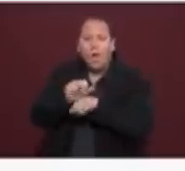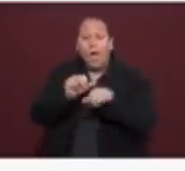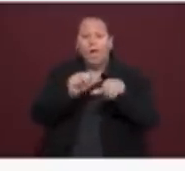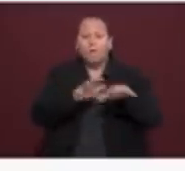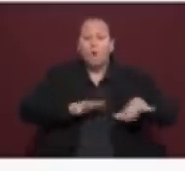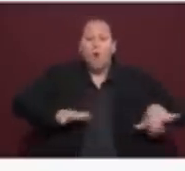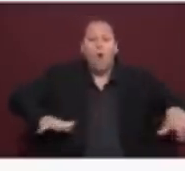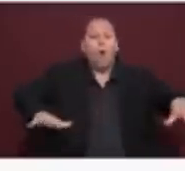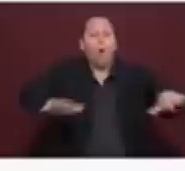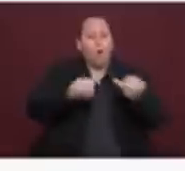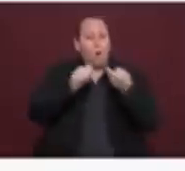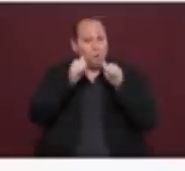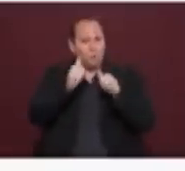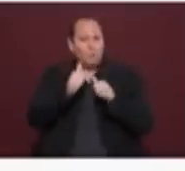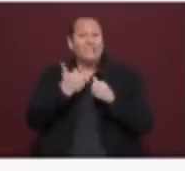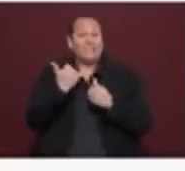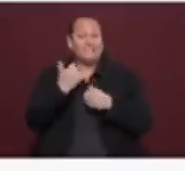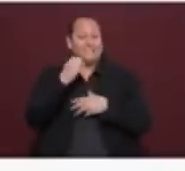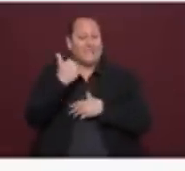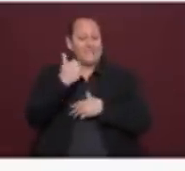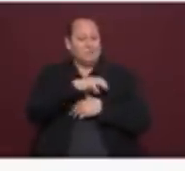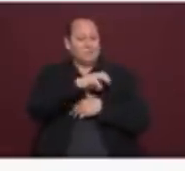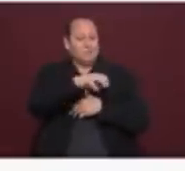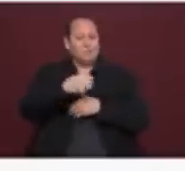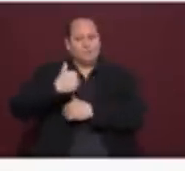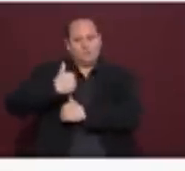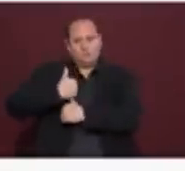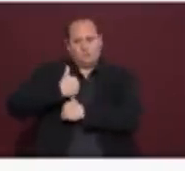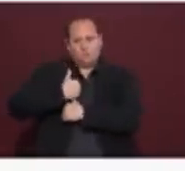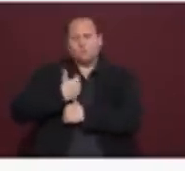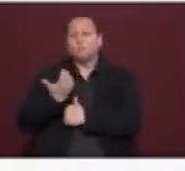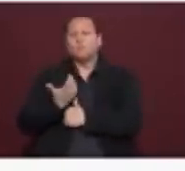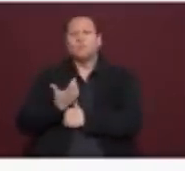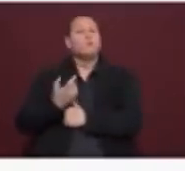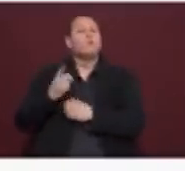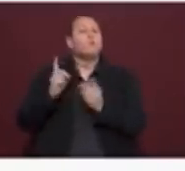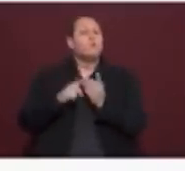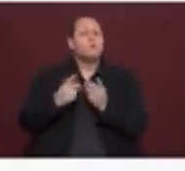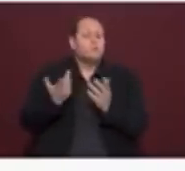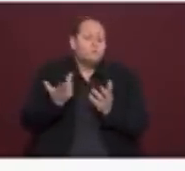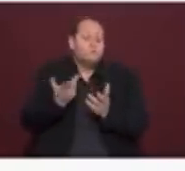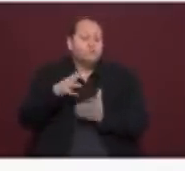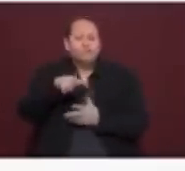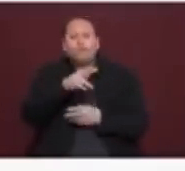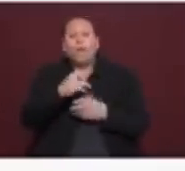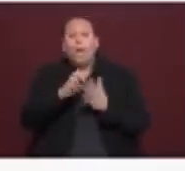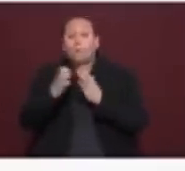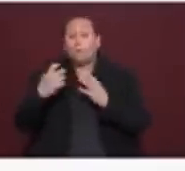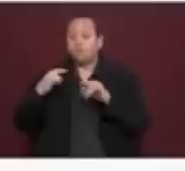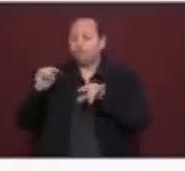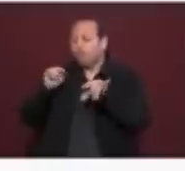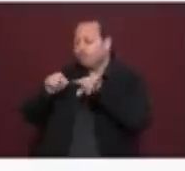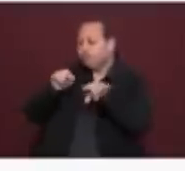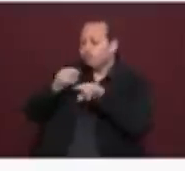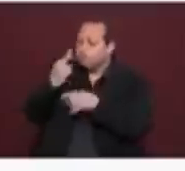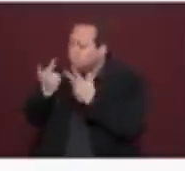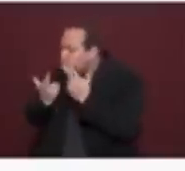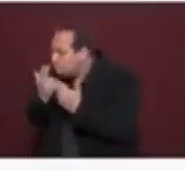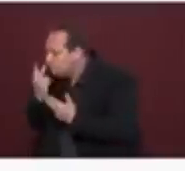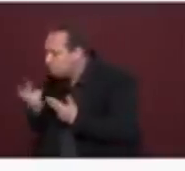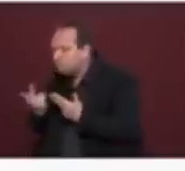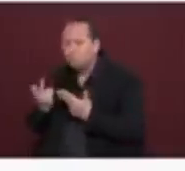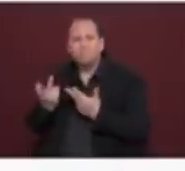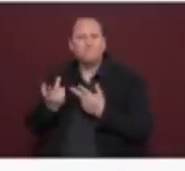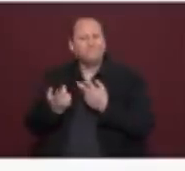de la ciudad y seis puestos militares de seguridad donde se hacen revisiones indistintamente